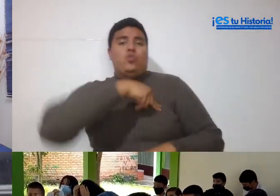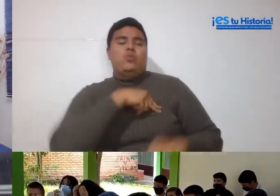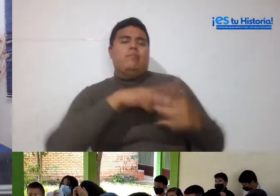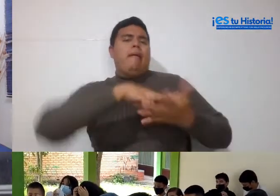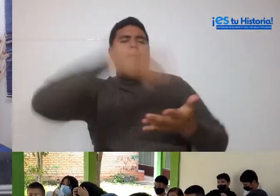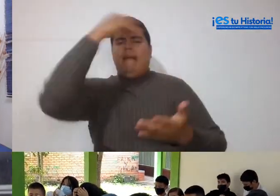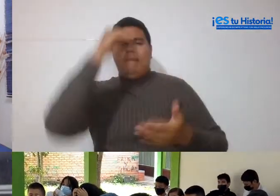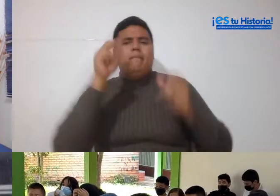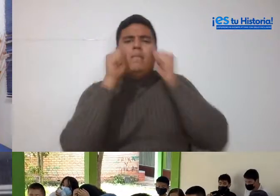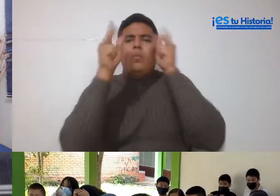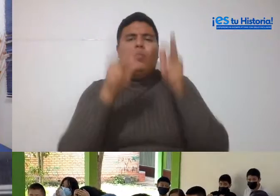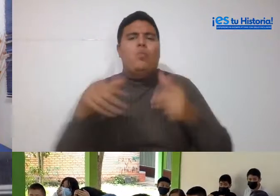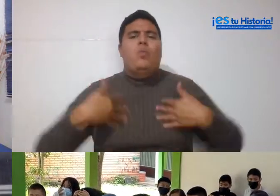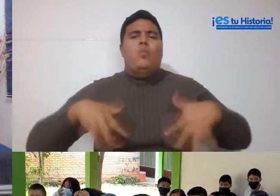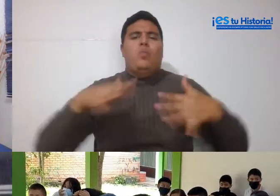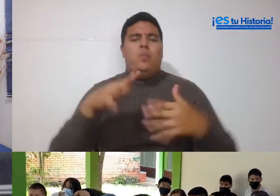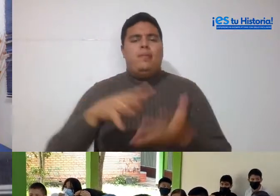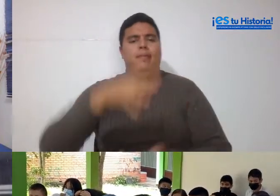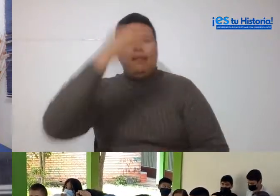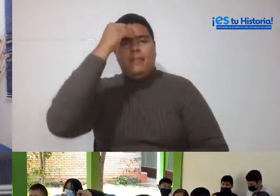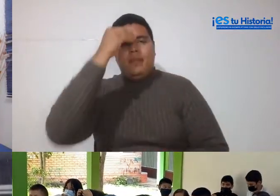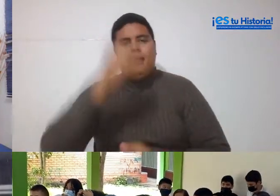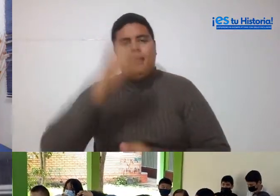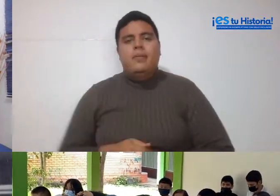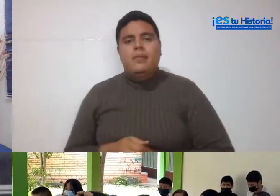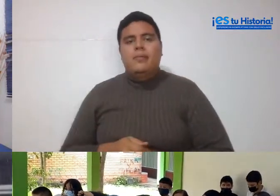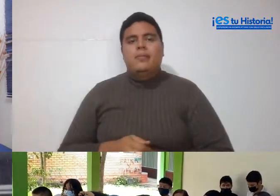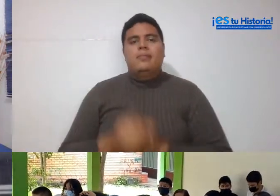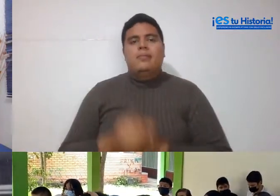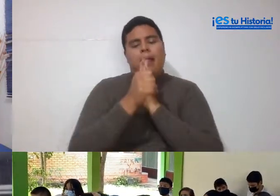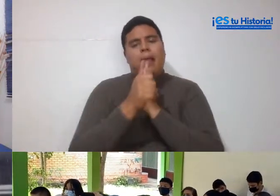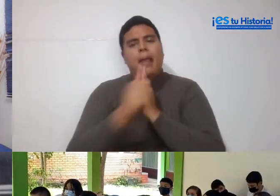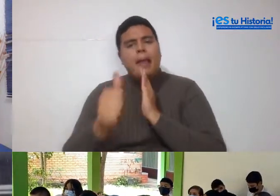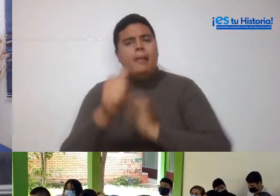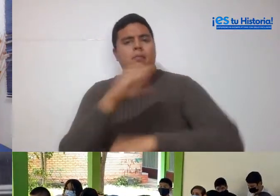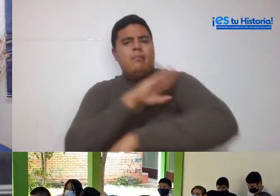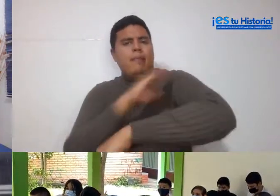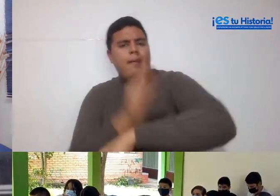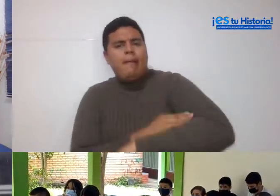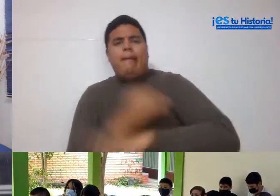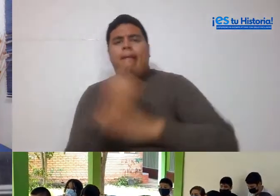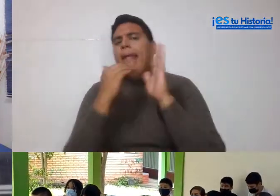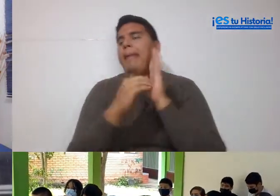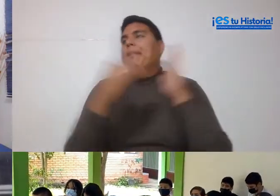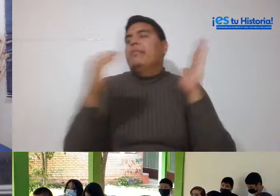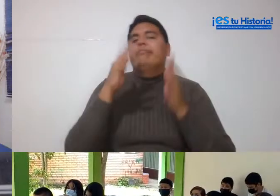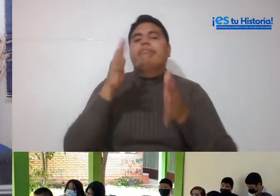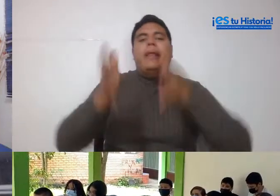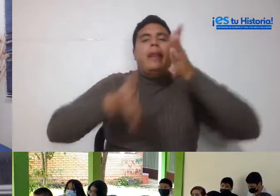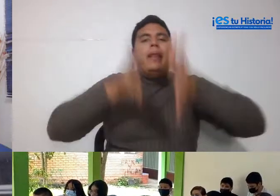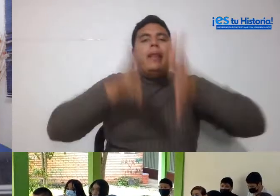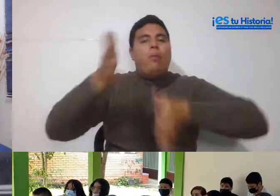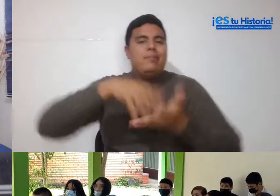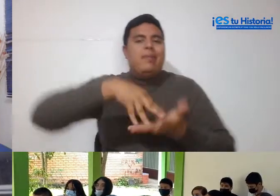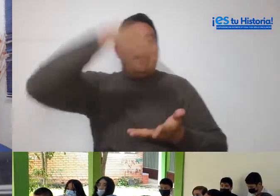alguna discapacidad o un talento excepcional, se aprende otro lenguaje, por ejemplo, lengua de señas, podemos aprender braille, podemos aprender otros